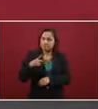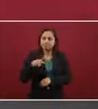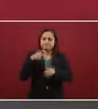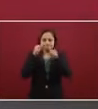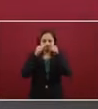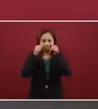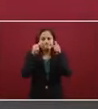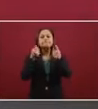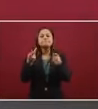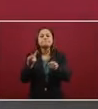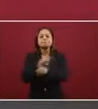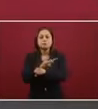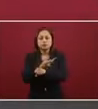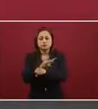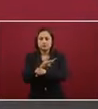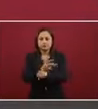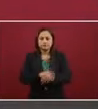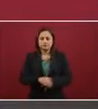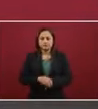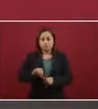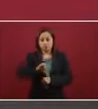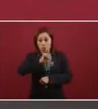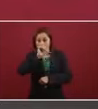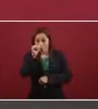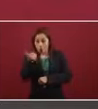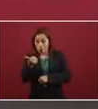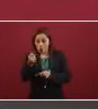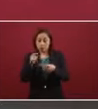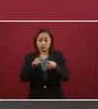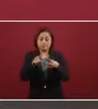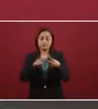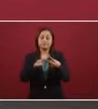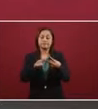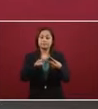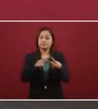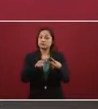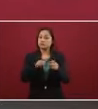Pero otra, igual de importante,